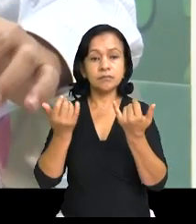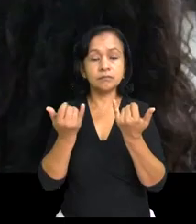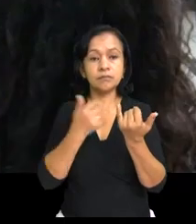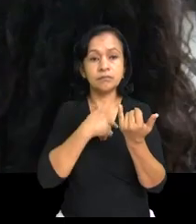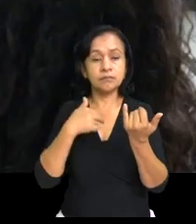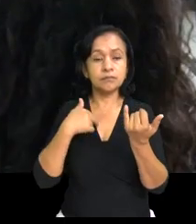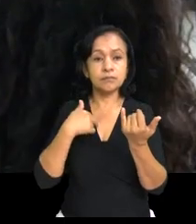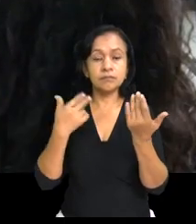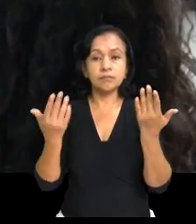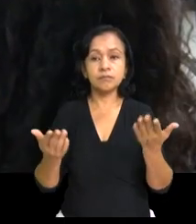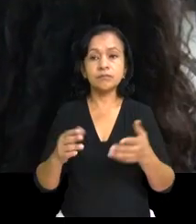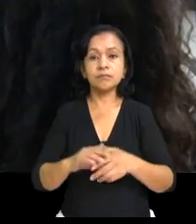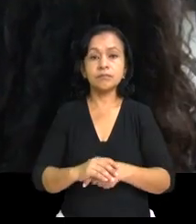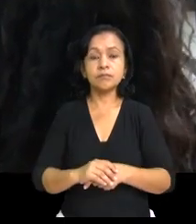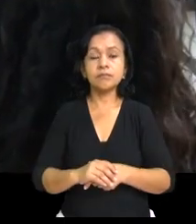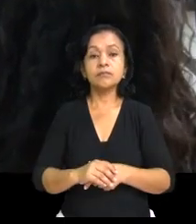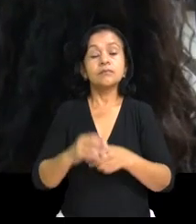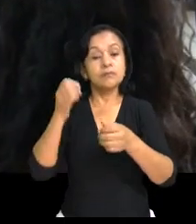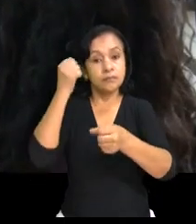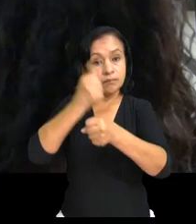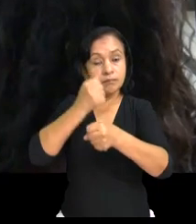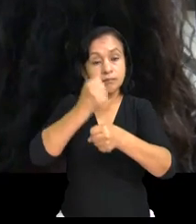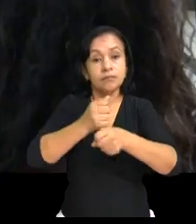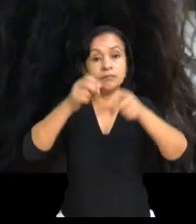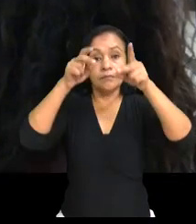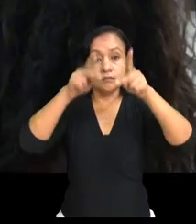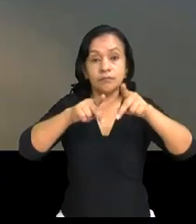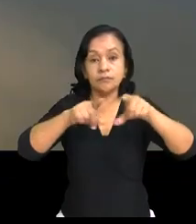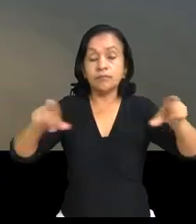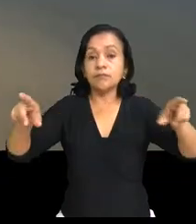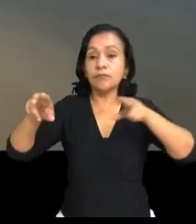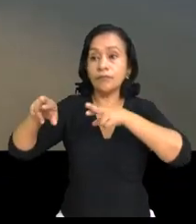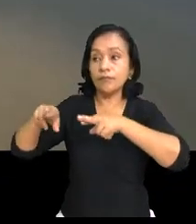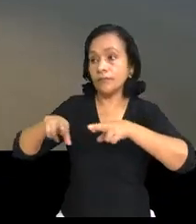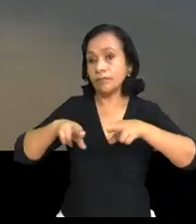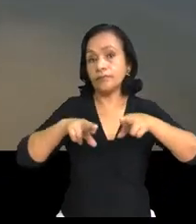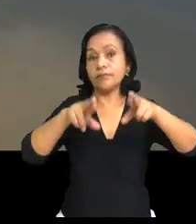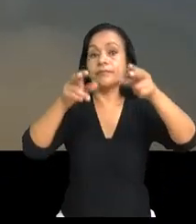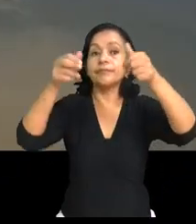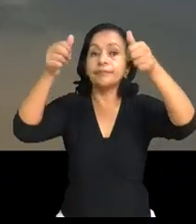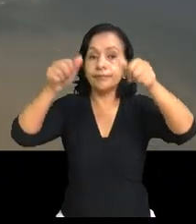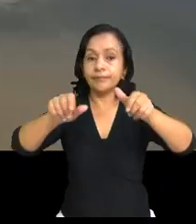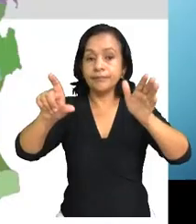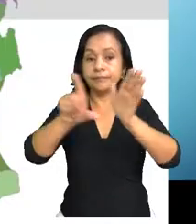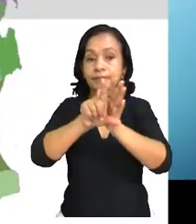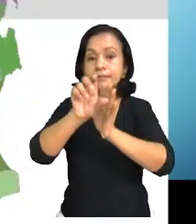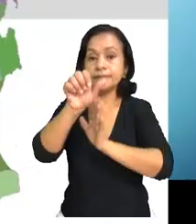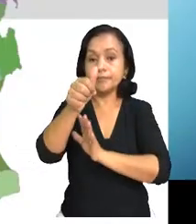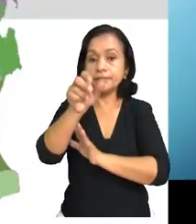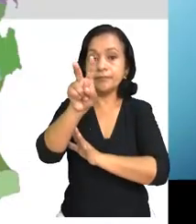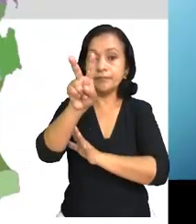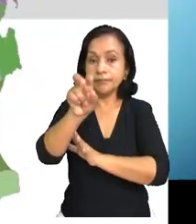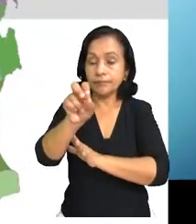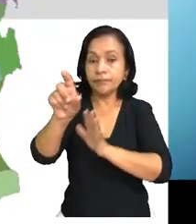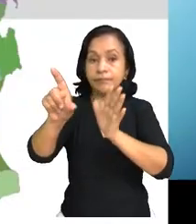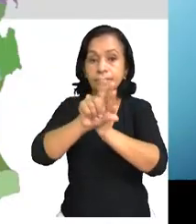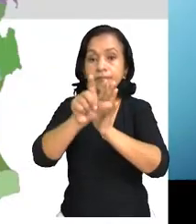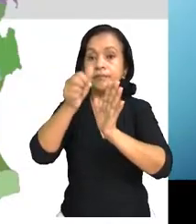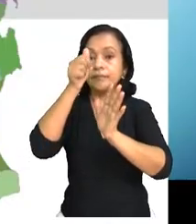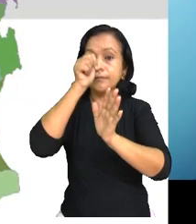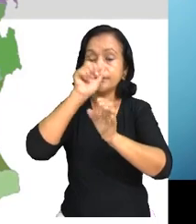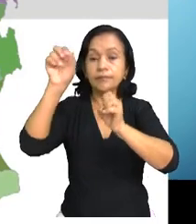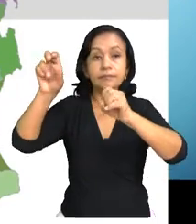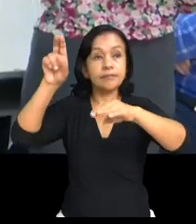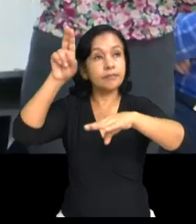estado trabajando. La elaboración del Plan Nacional de Recursos Hídricos está establecida en la Ley 620, Ley General de Aguas